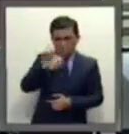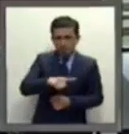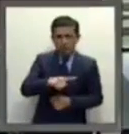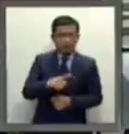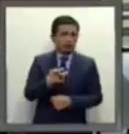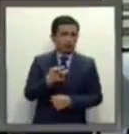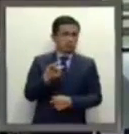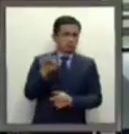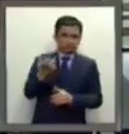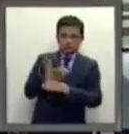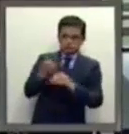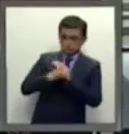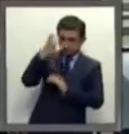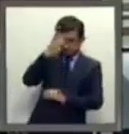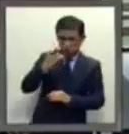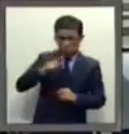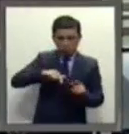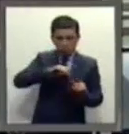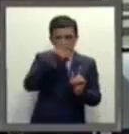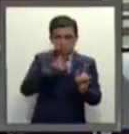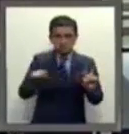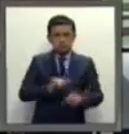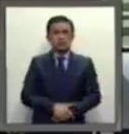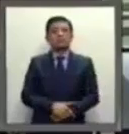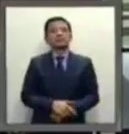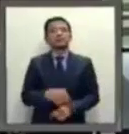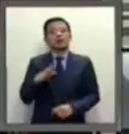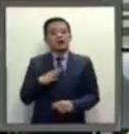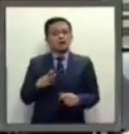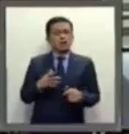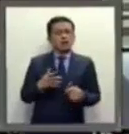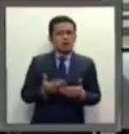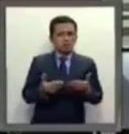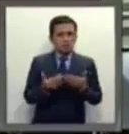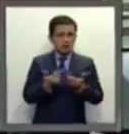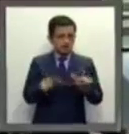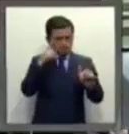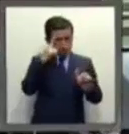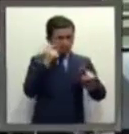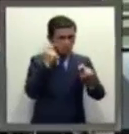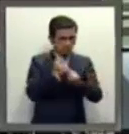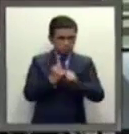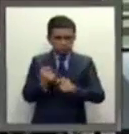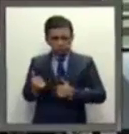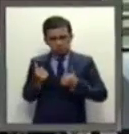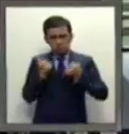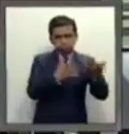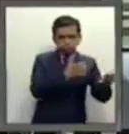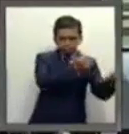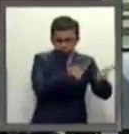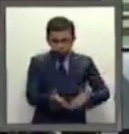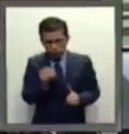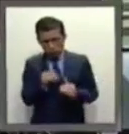apliquen en estos bienes nacionales. Se genera un mercado libre en transportación y almacenamiento de